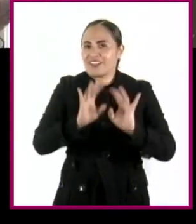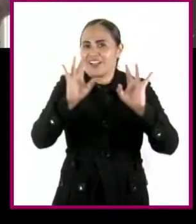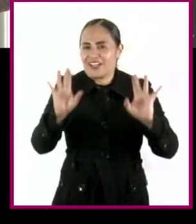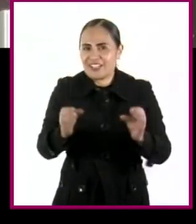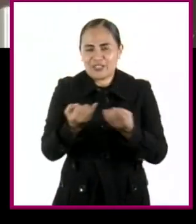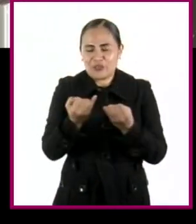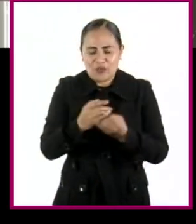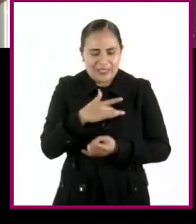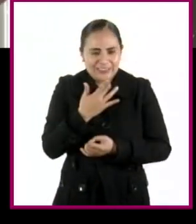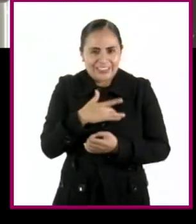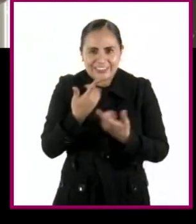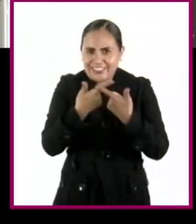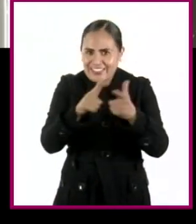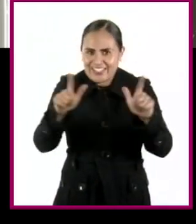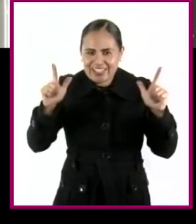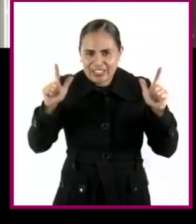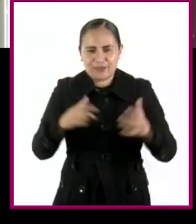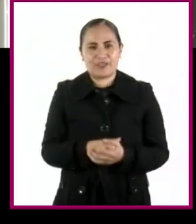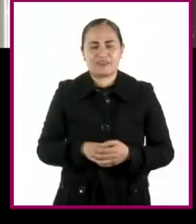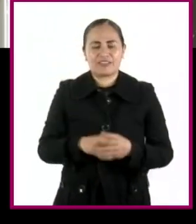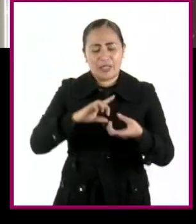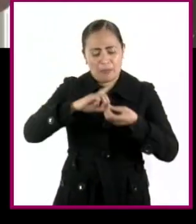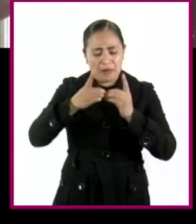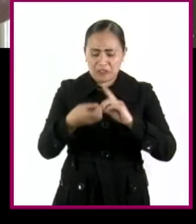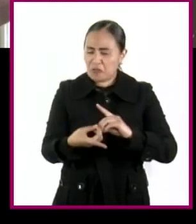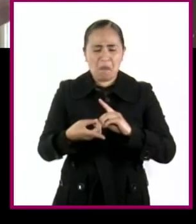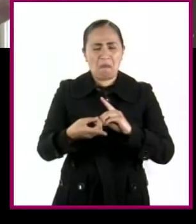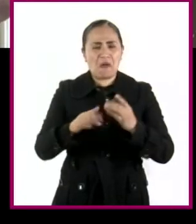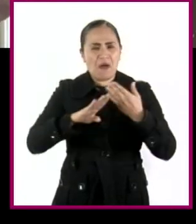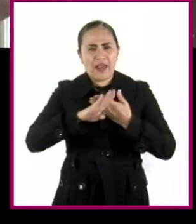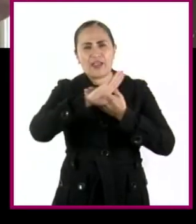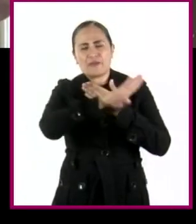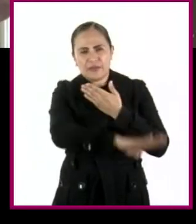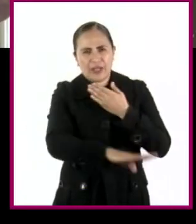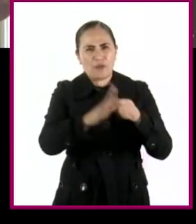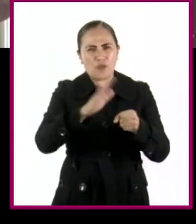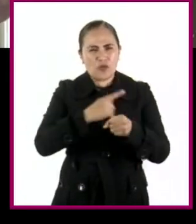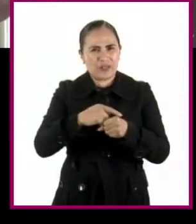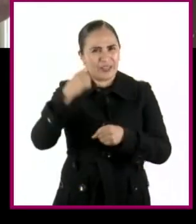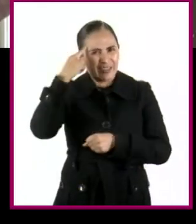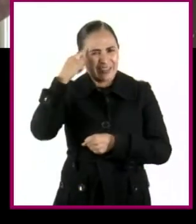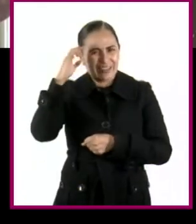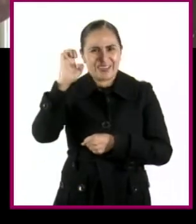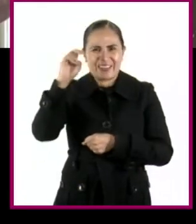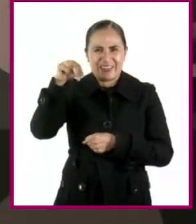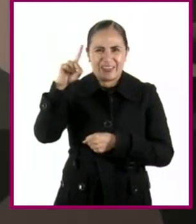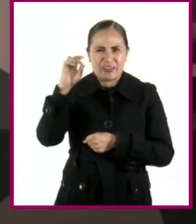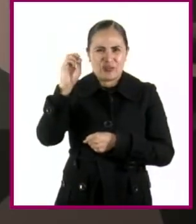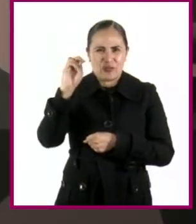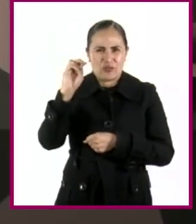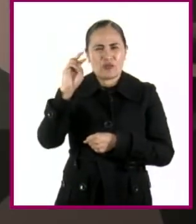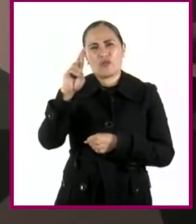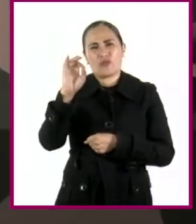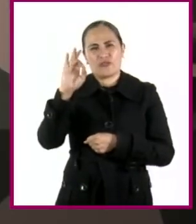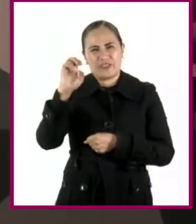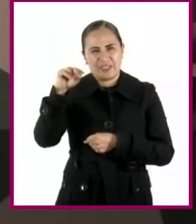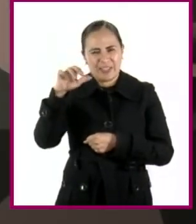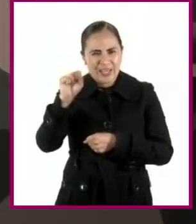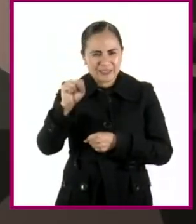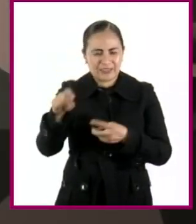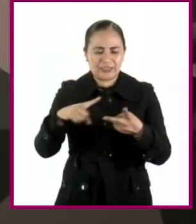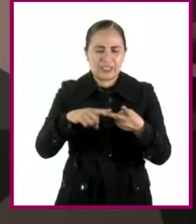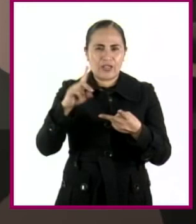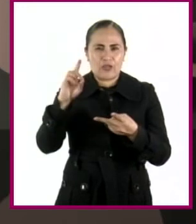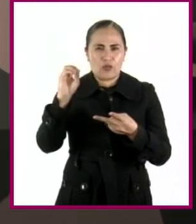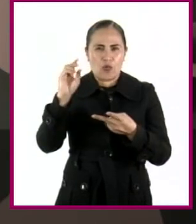de libertad. Prevención de la depresión gracias a la liberación de endorfinas y dopamina. Y modifica patrones y